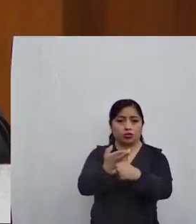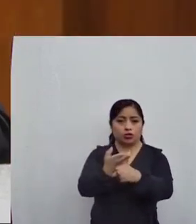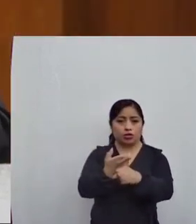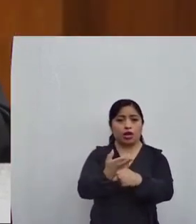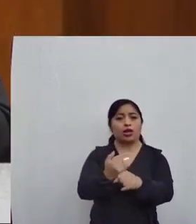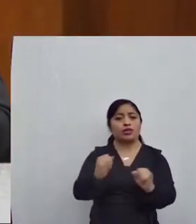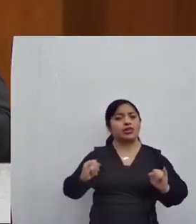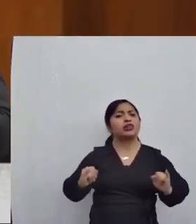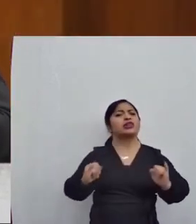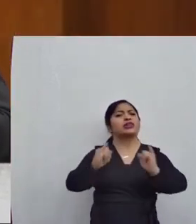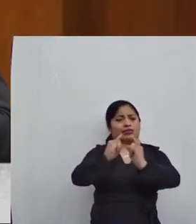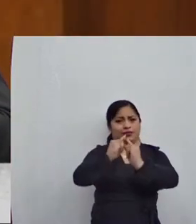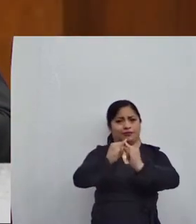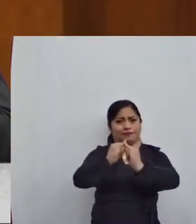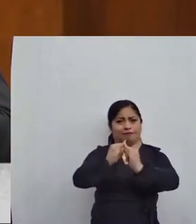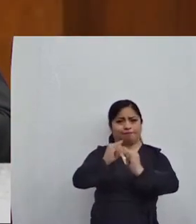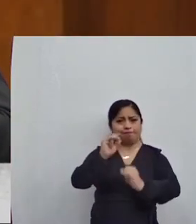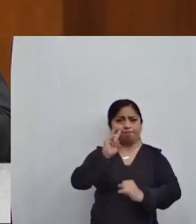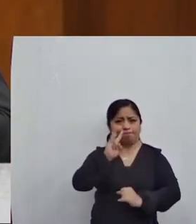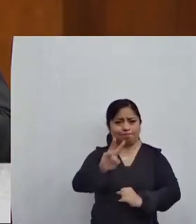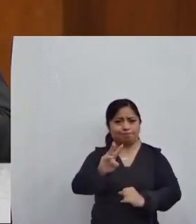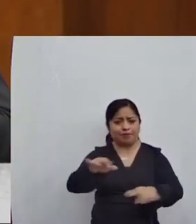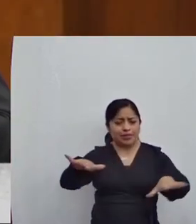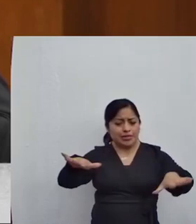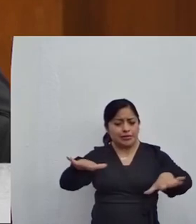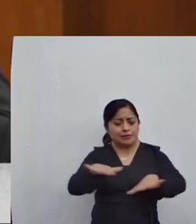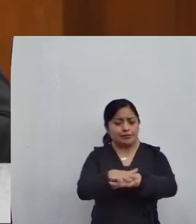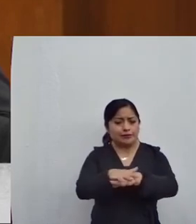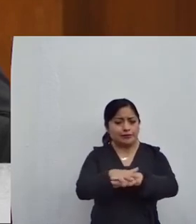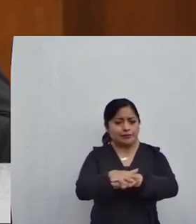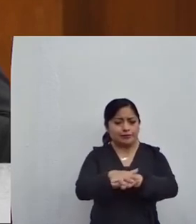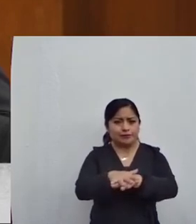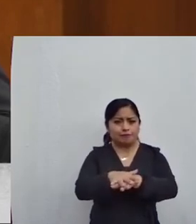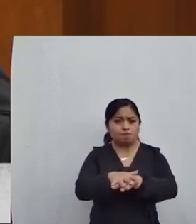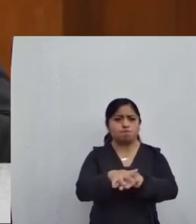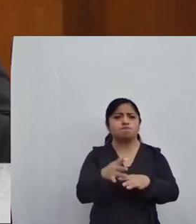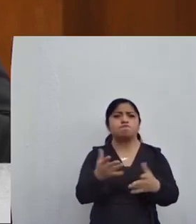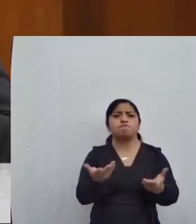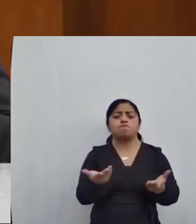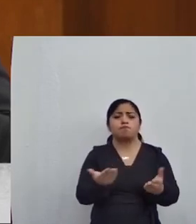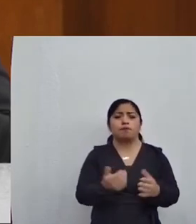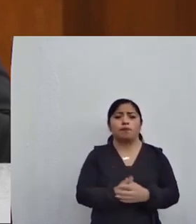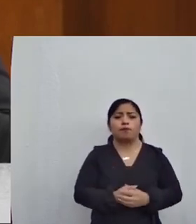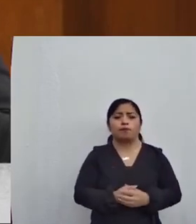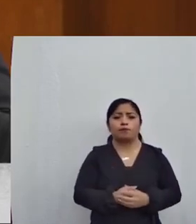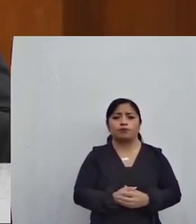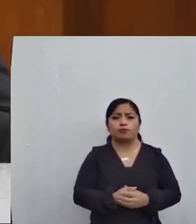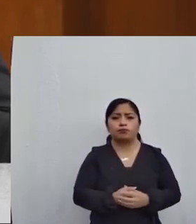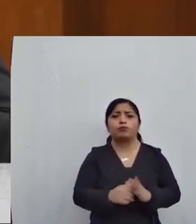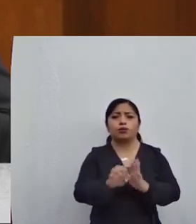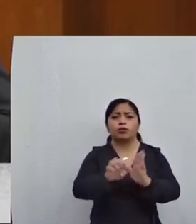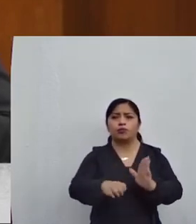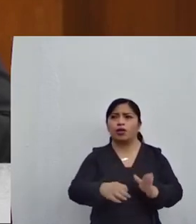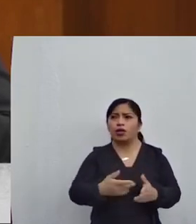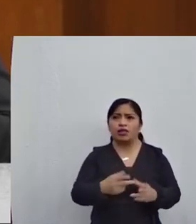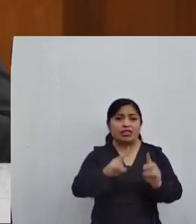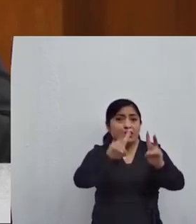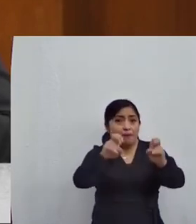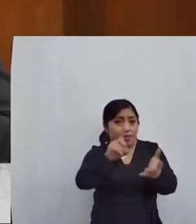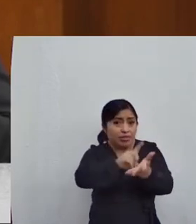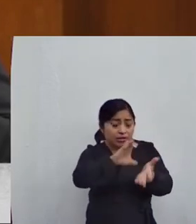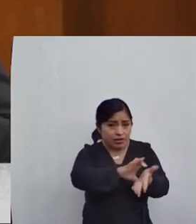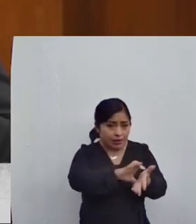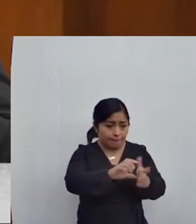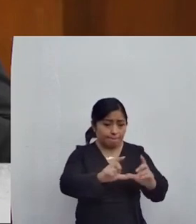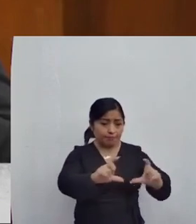pues va a verse modificada la denominación, y lo de en situación de discapacidad, pues me